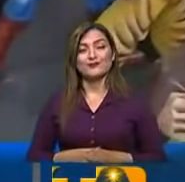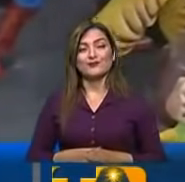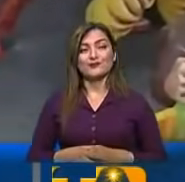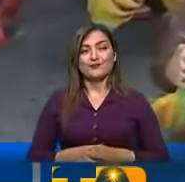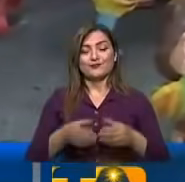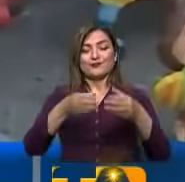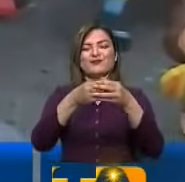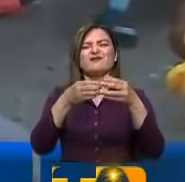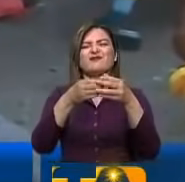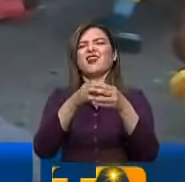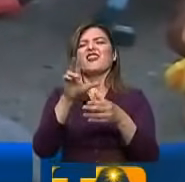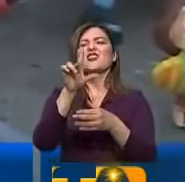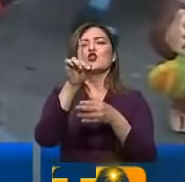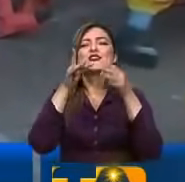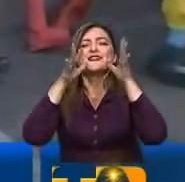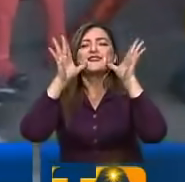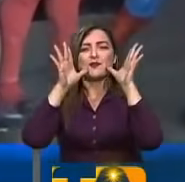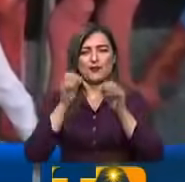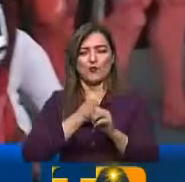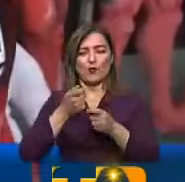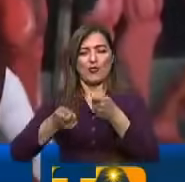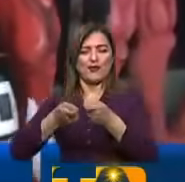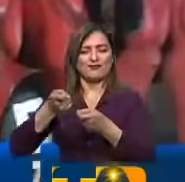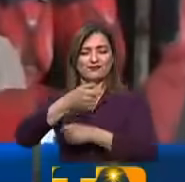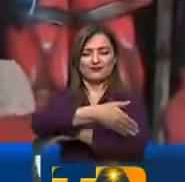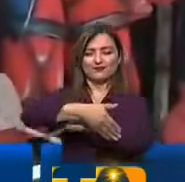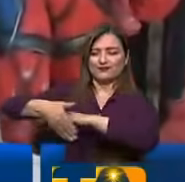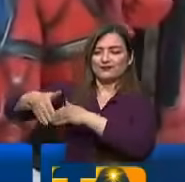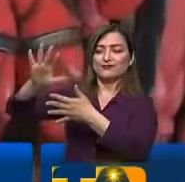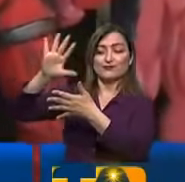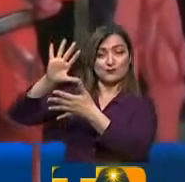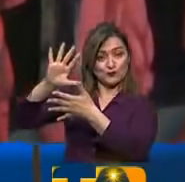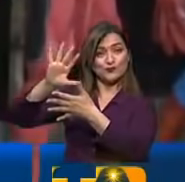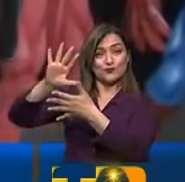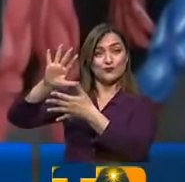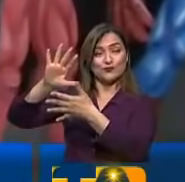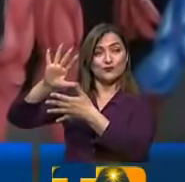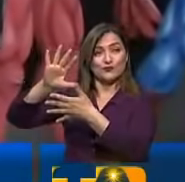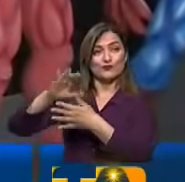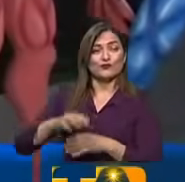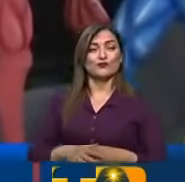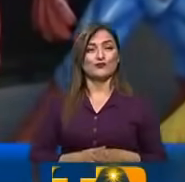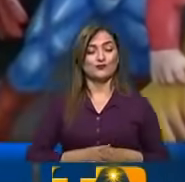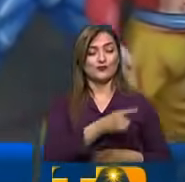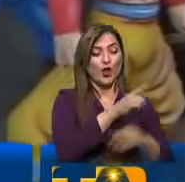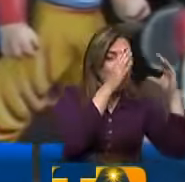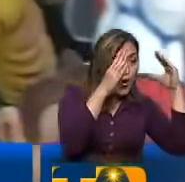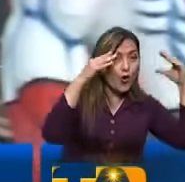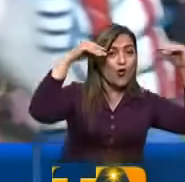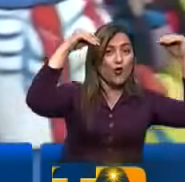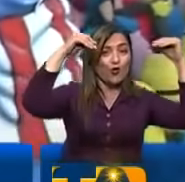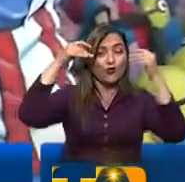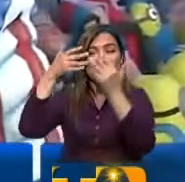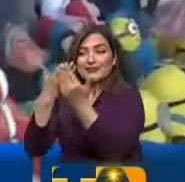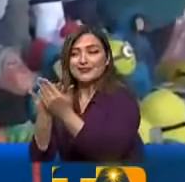Asociación 31 de diciembre, que se apuesta sobre toda la Avenida América, en lo que va desde la Avenida Colón hasta la Avenida